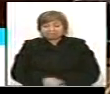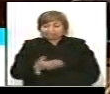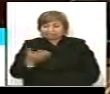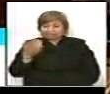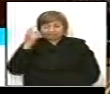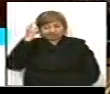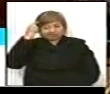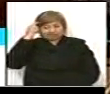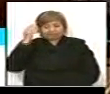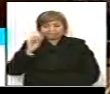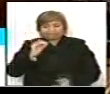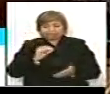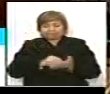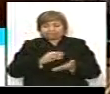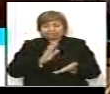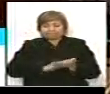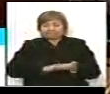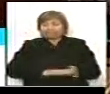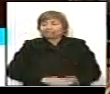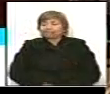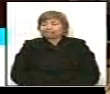Piénsenlo, pónganlo.